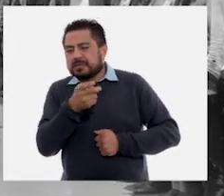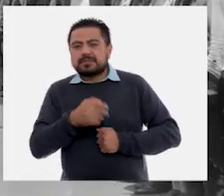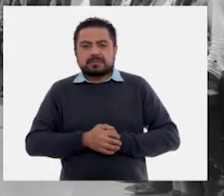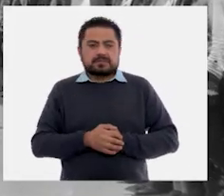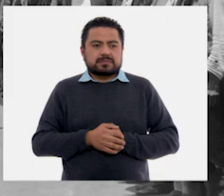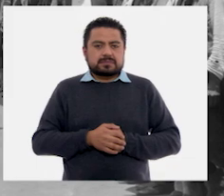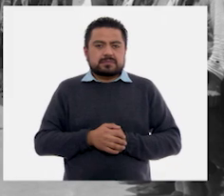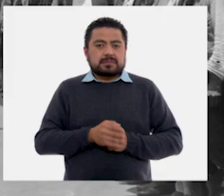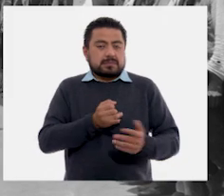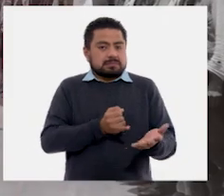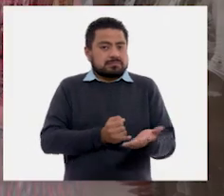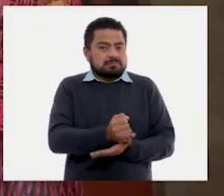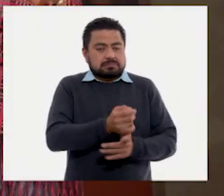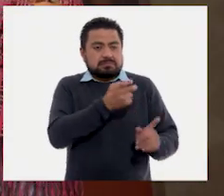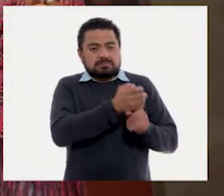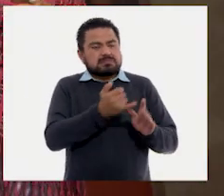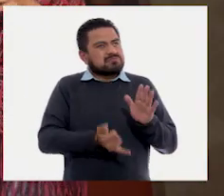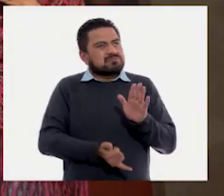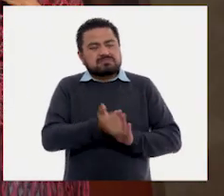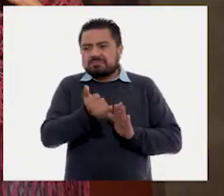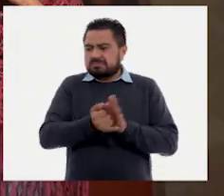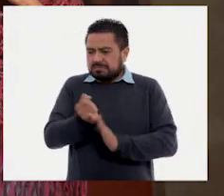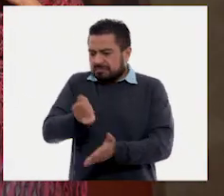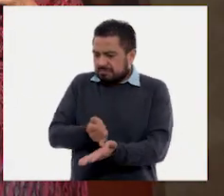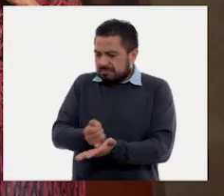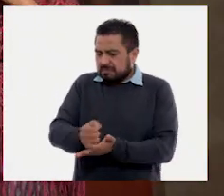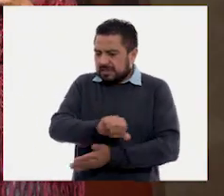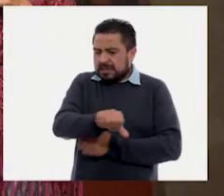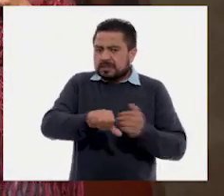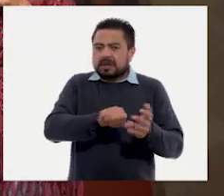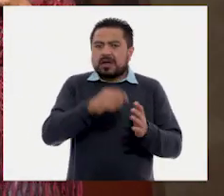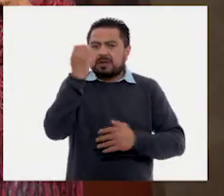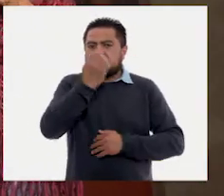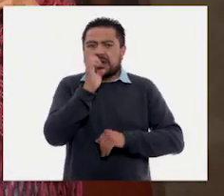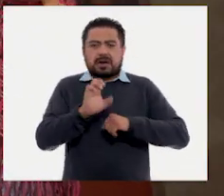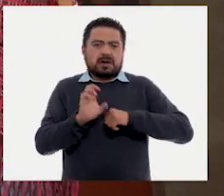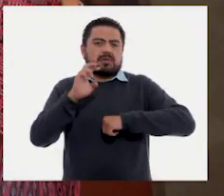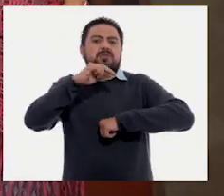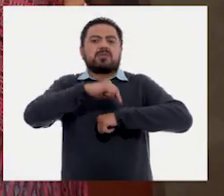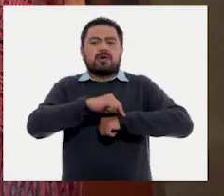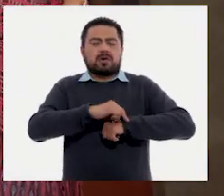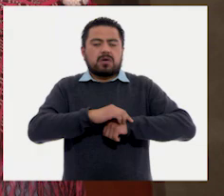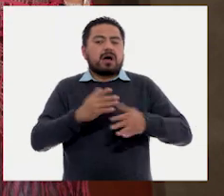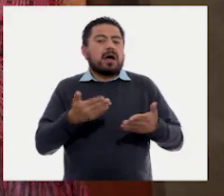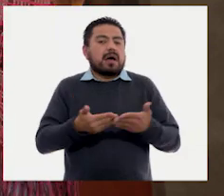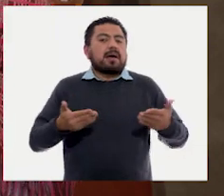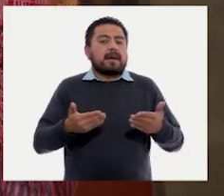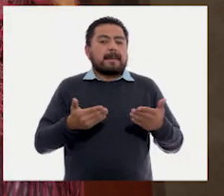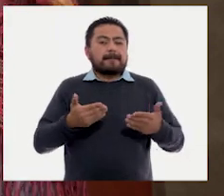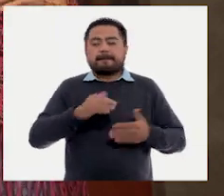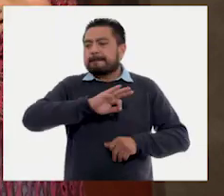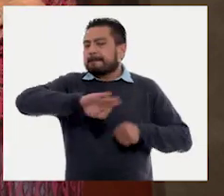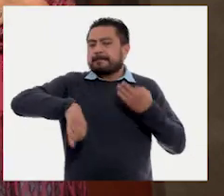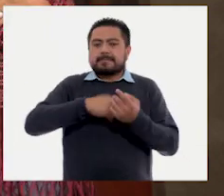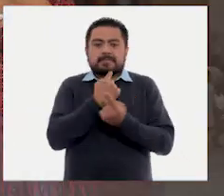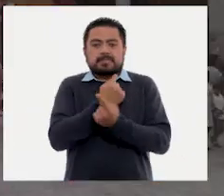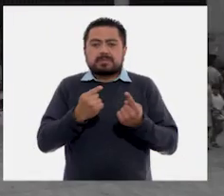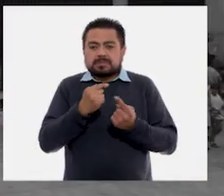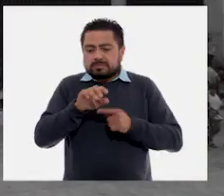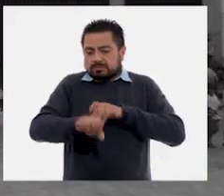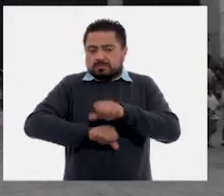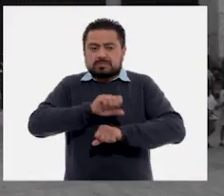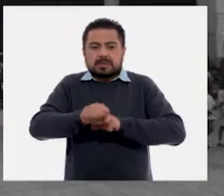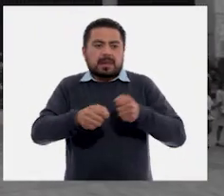que se decide entonces construir aquí ese Centro Escolar Revolución. Se contrata al arquitecto Antonio Muñoz, que le había hecho el